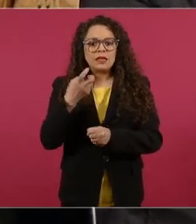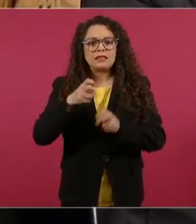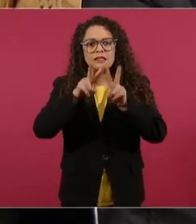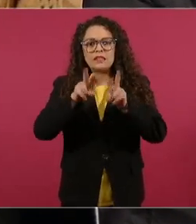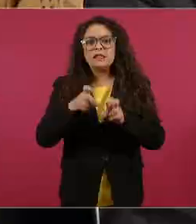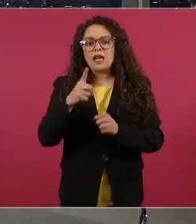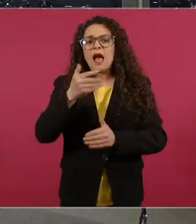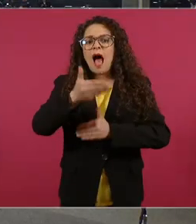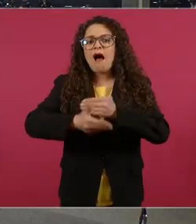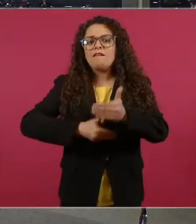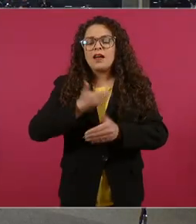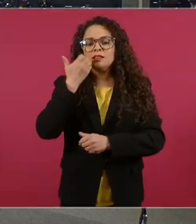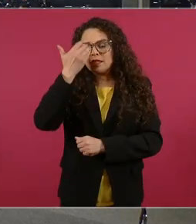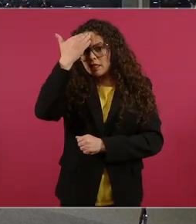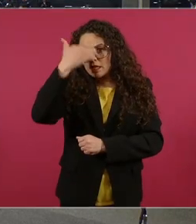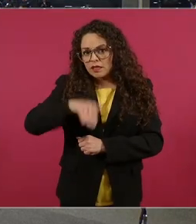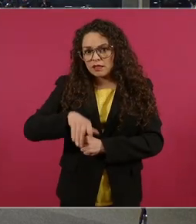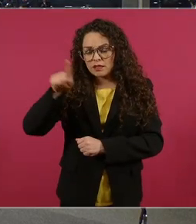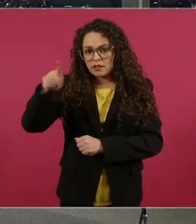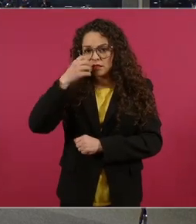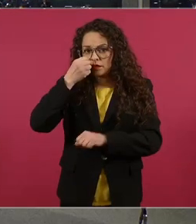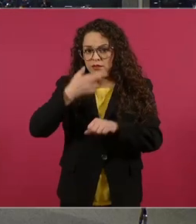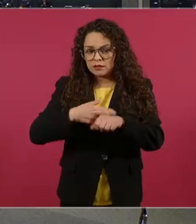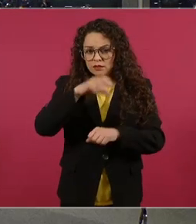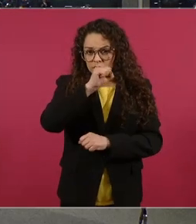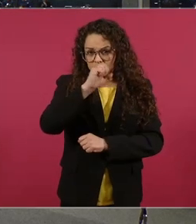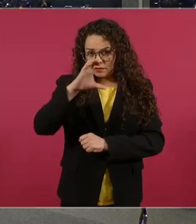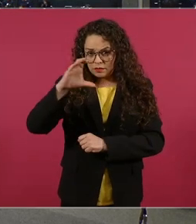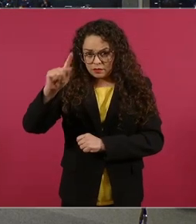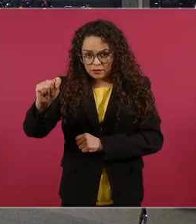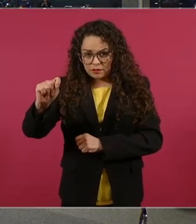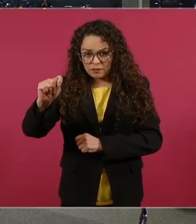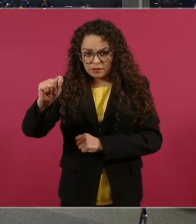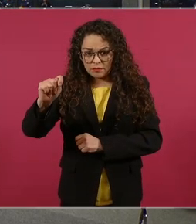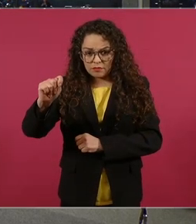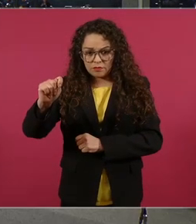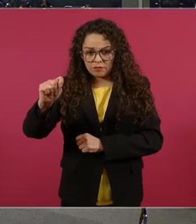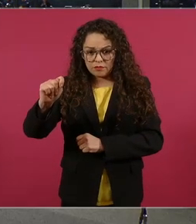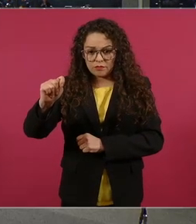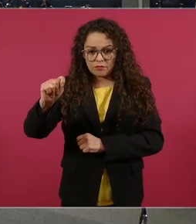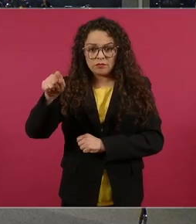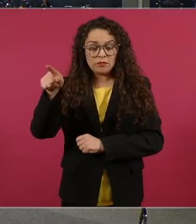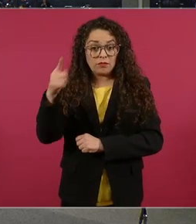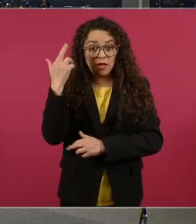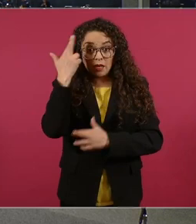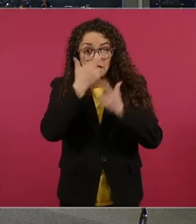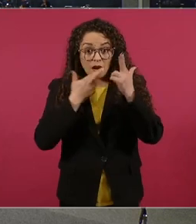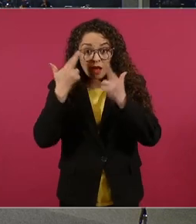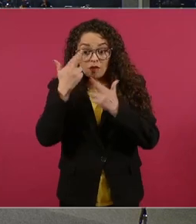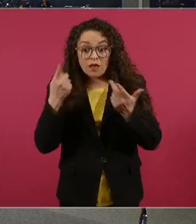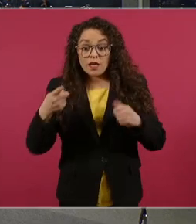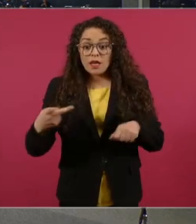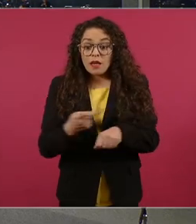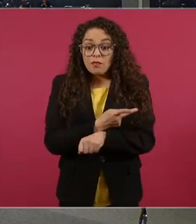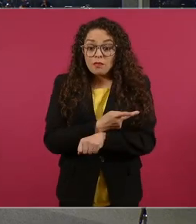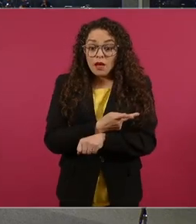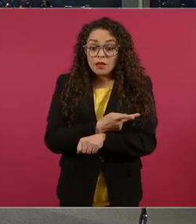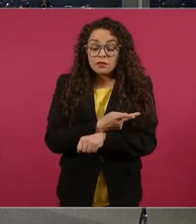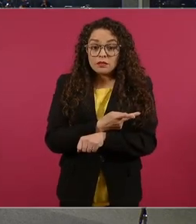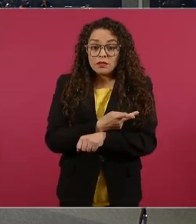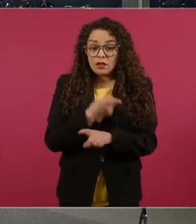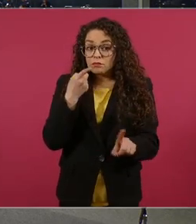el secretario de Comunicaciones y Transportes ha dado seguimiento a este episodio de la vida